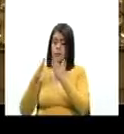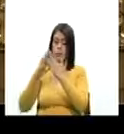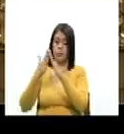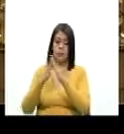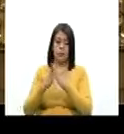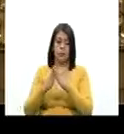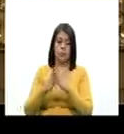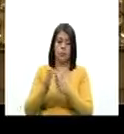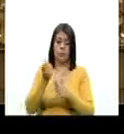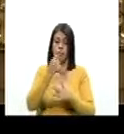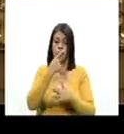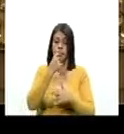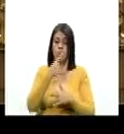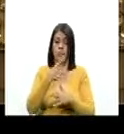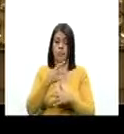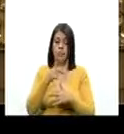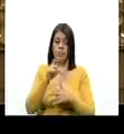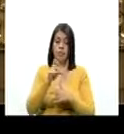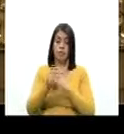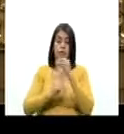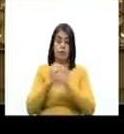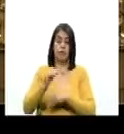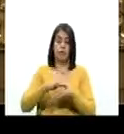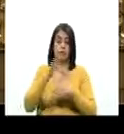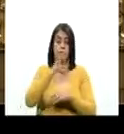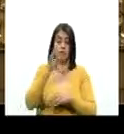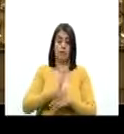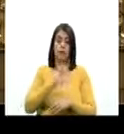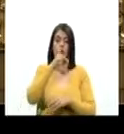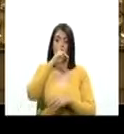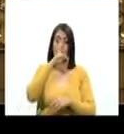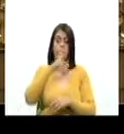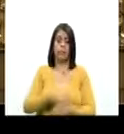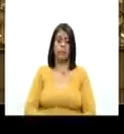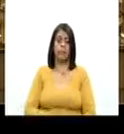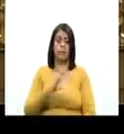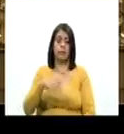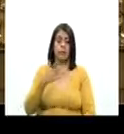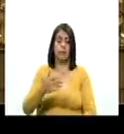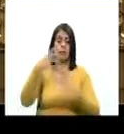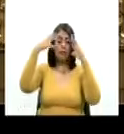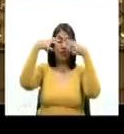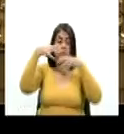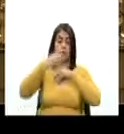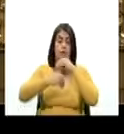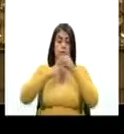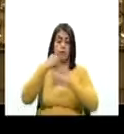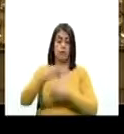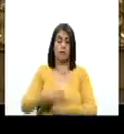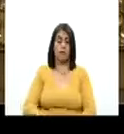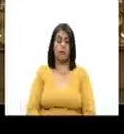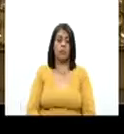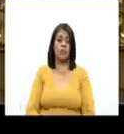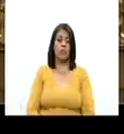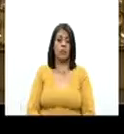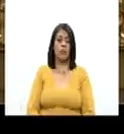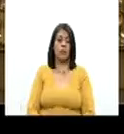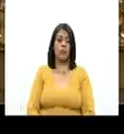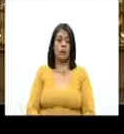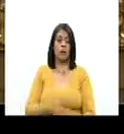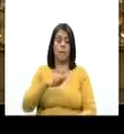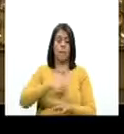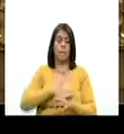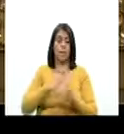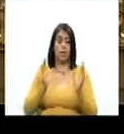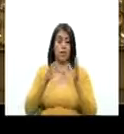muerto por falta de medicamentos. Una verdadera tragedia. Y cuando yo veo en redes que el clon de Milei, que